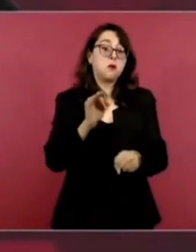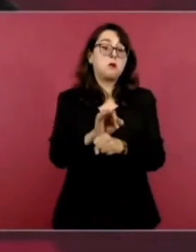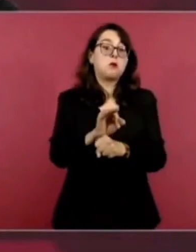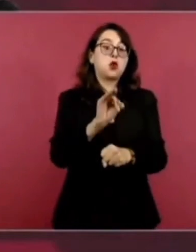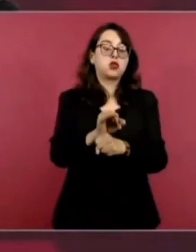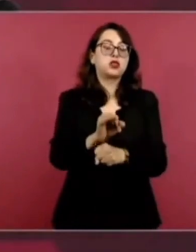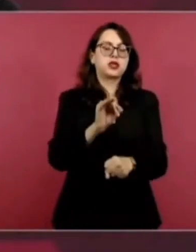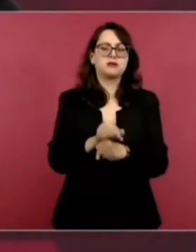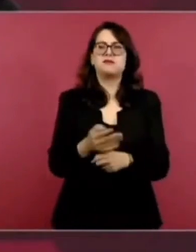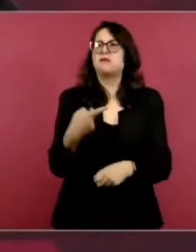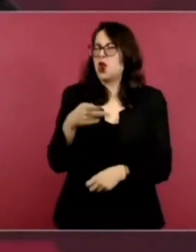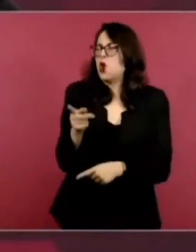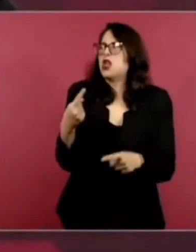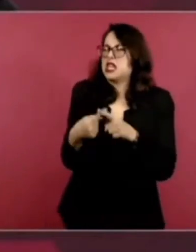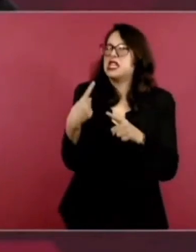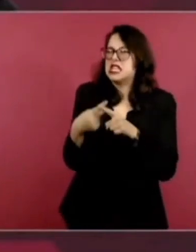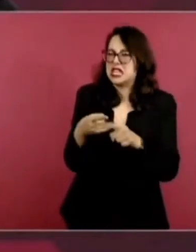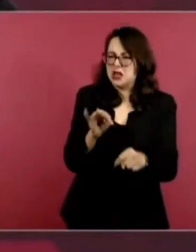pienso que